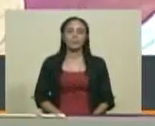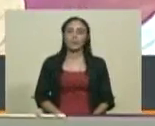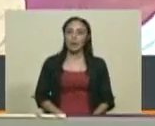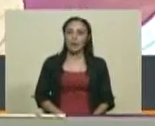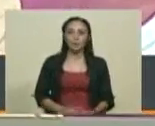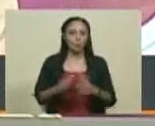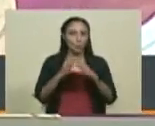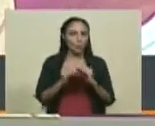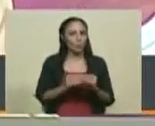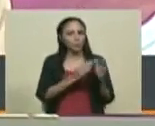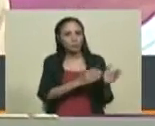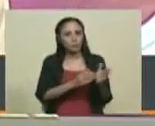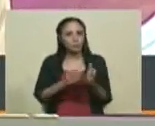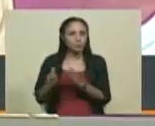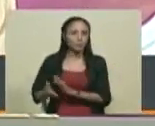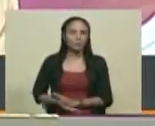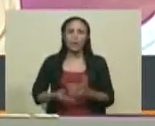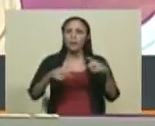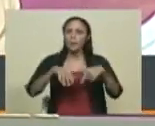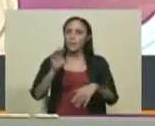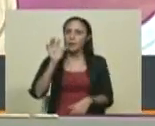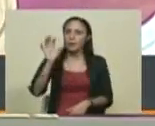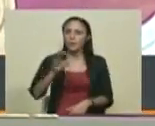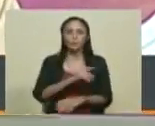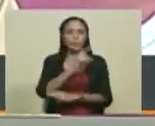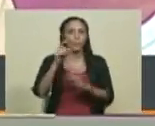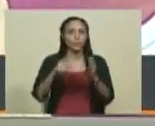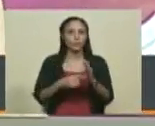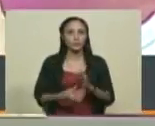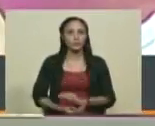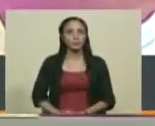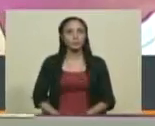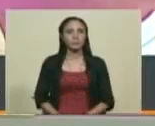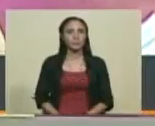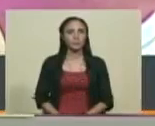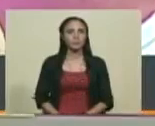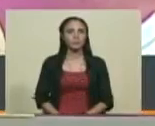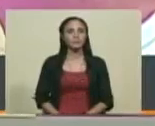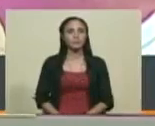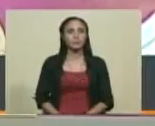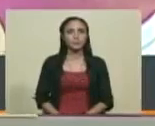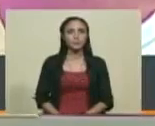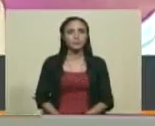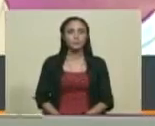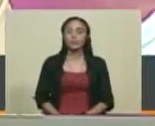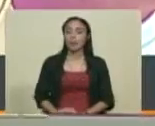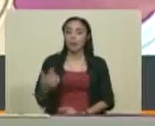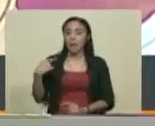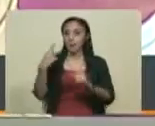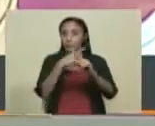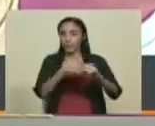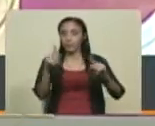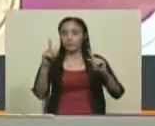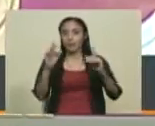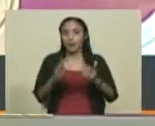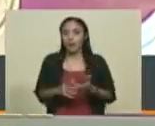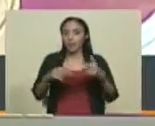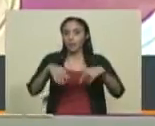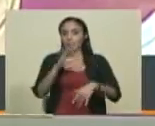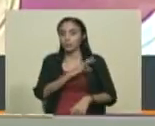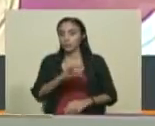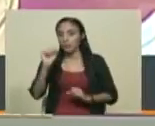generales, nacionales. Esa es la diferencia medular entre el capitalismo y el